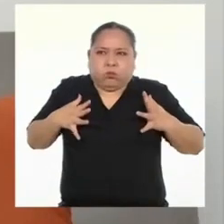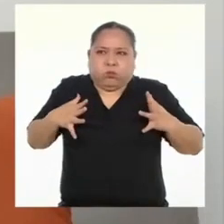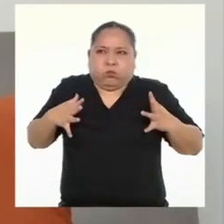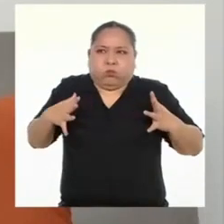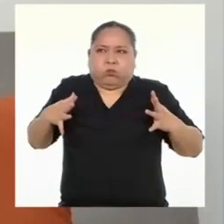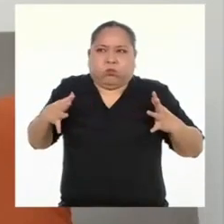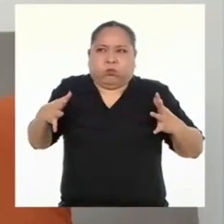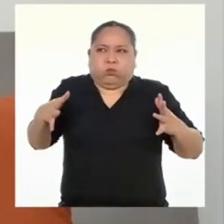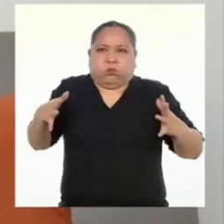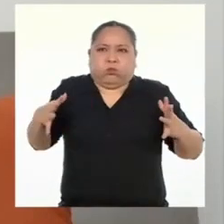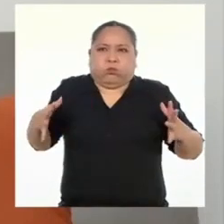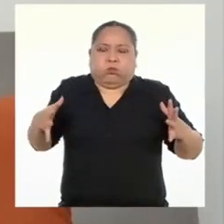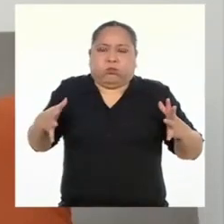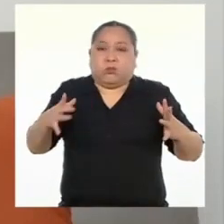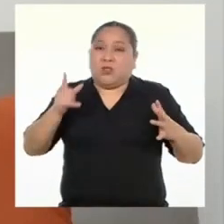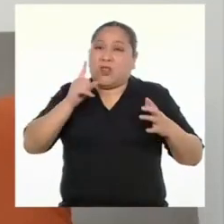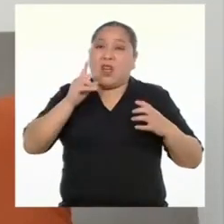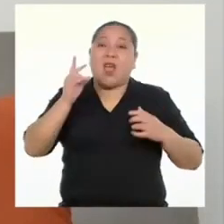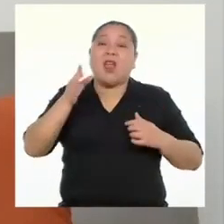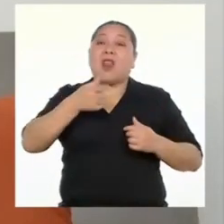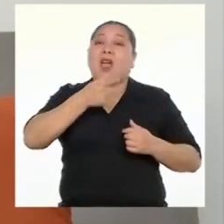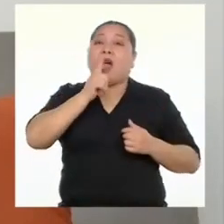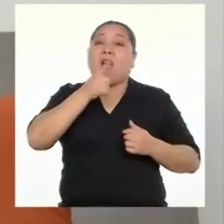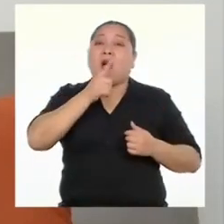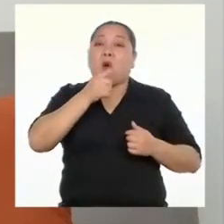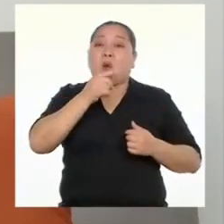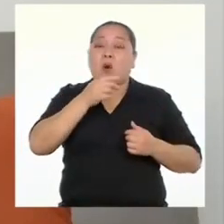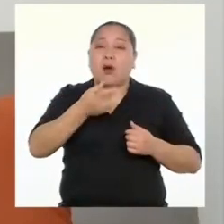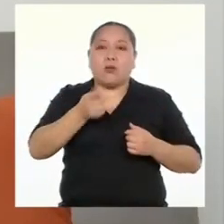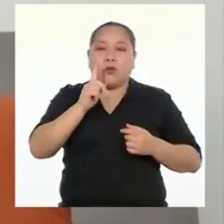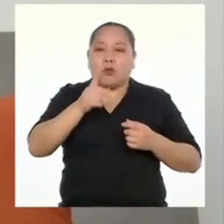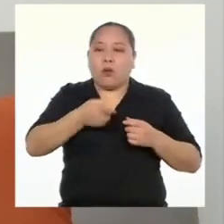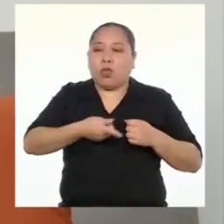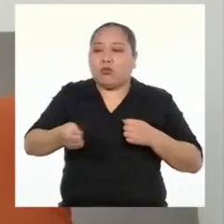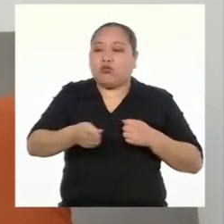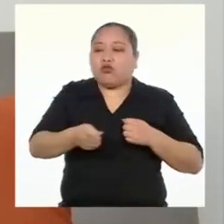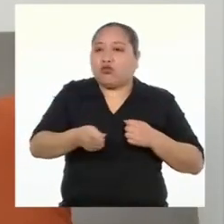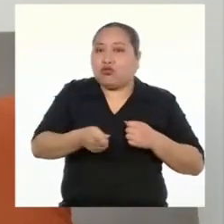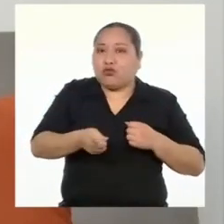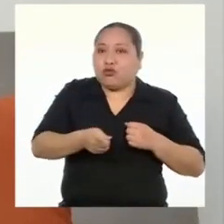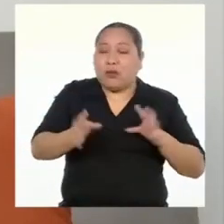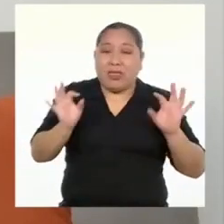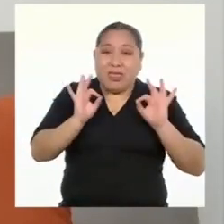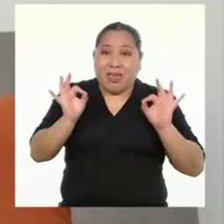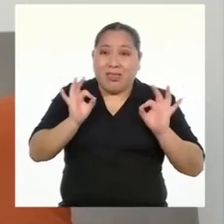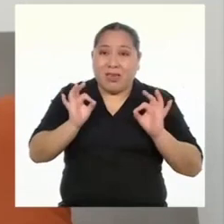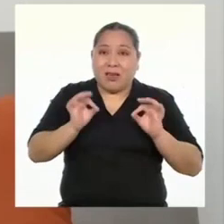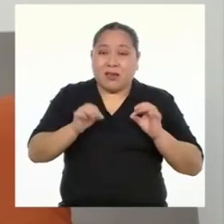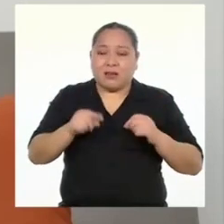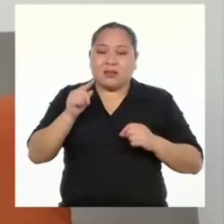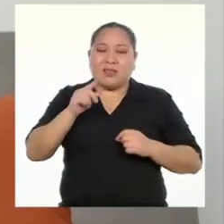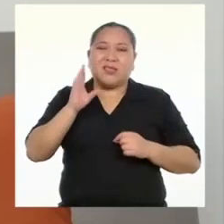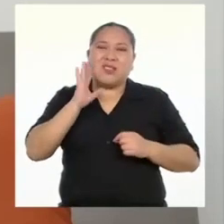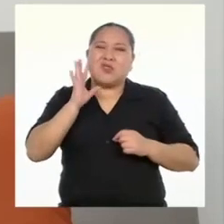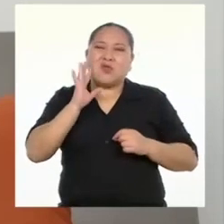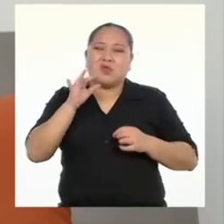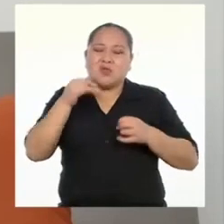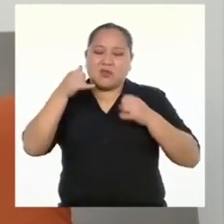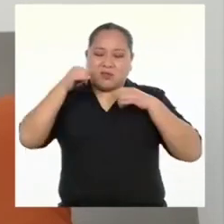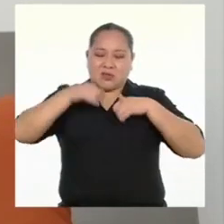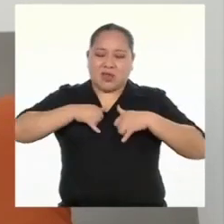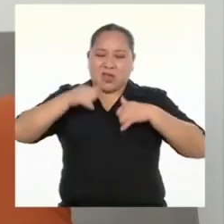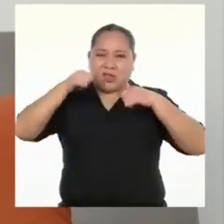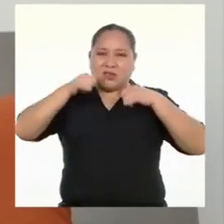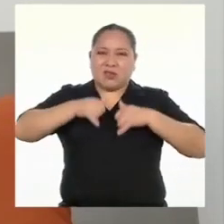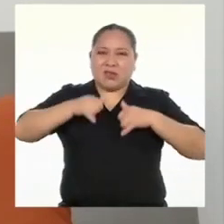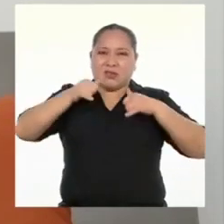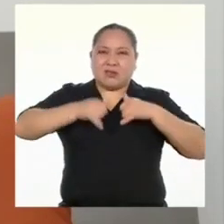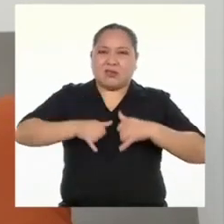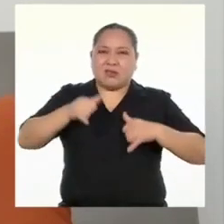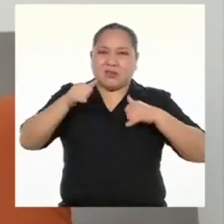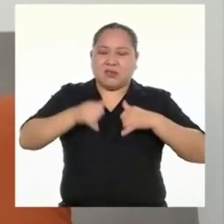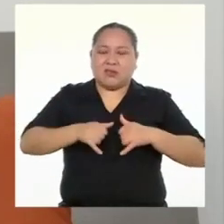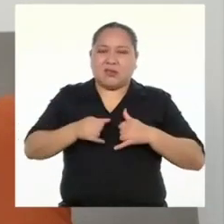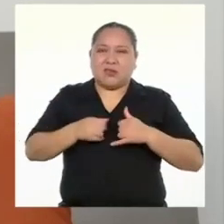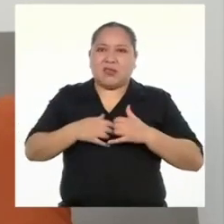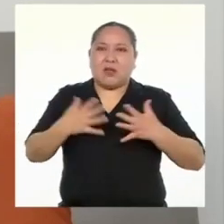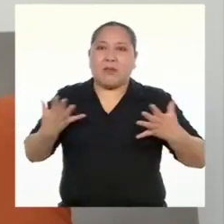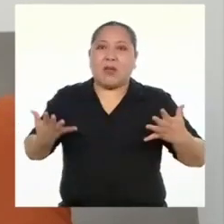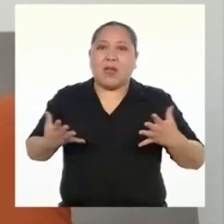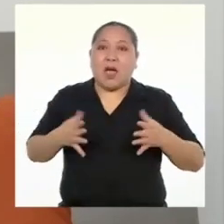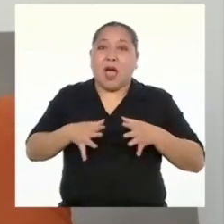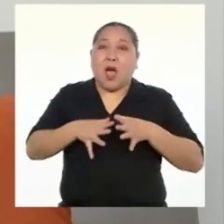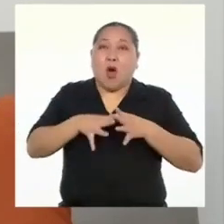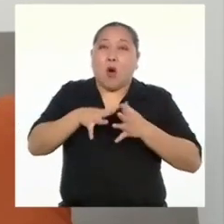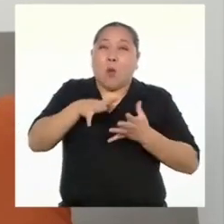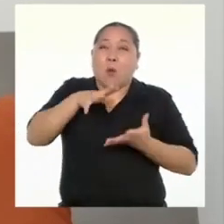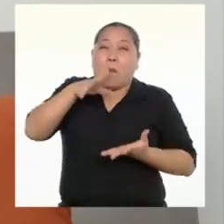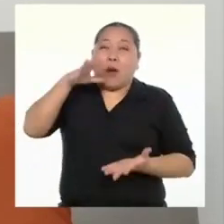eliminar el agua. Asimismo, como no se pueden eliminar esos desechos producto del metabolismo, puede aumentar la